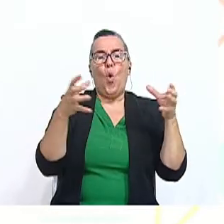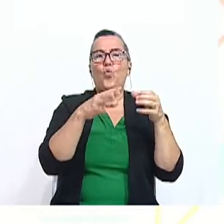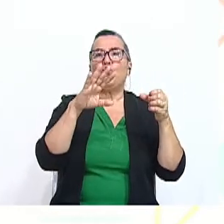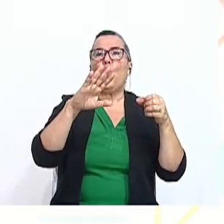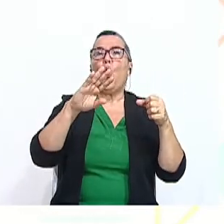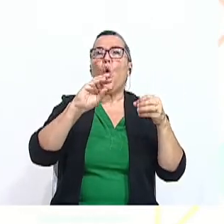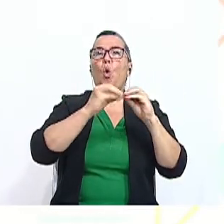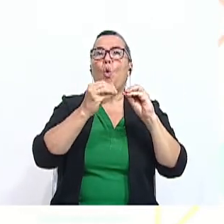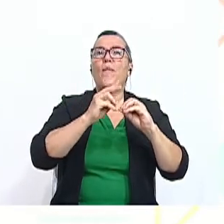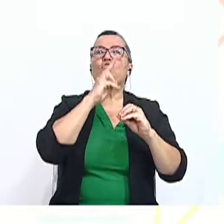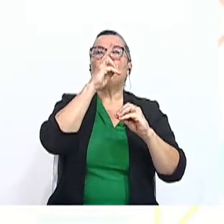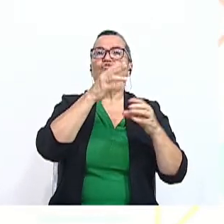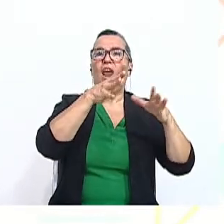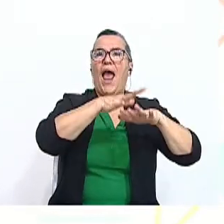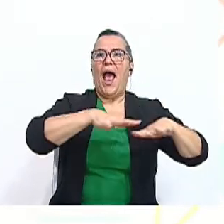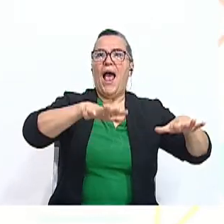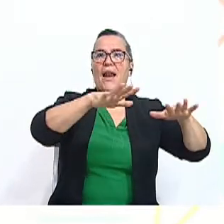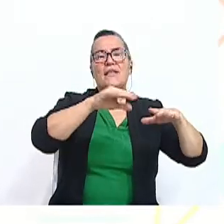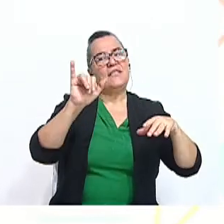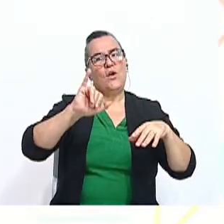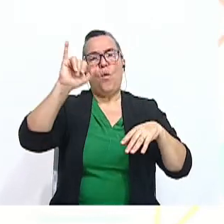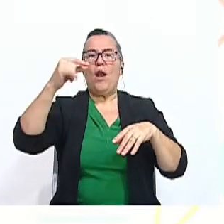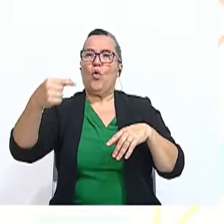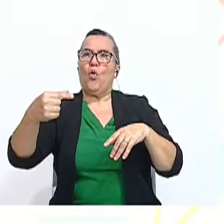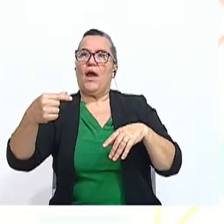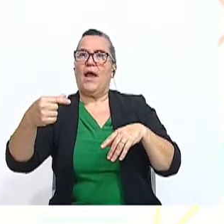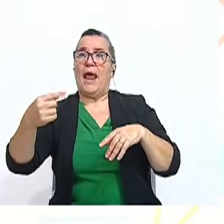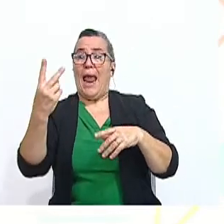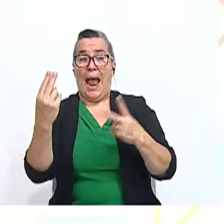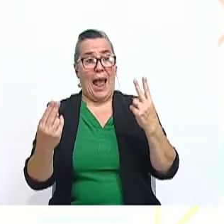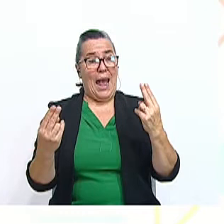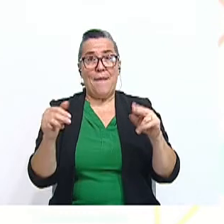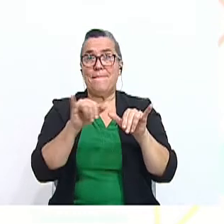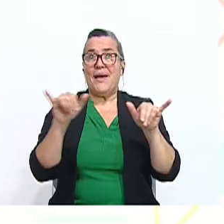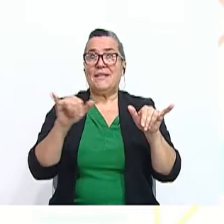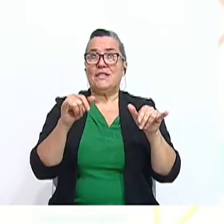números reales. Y lo mismo con la función g. Ambas funciones tienen